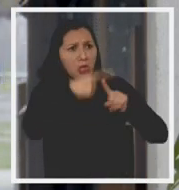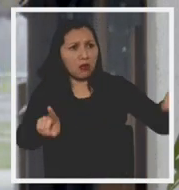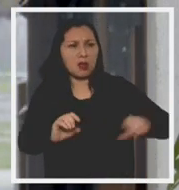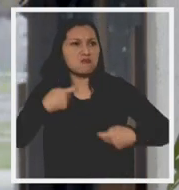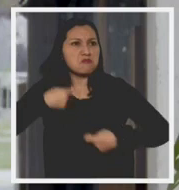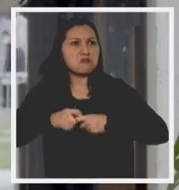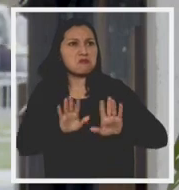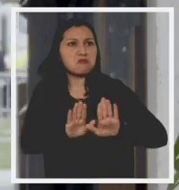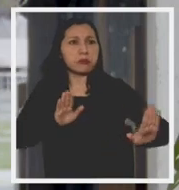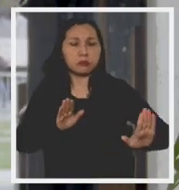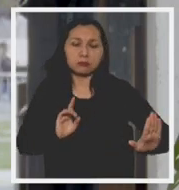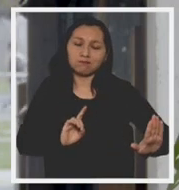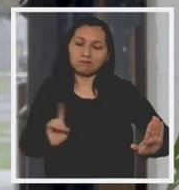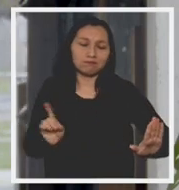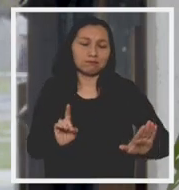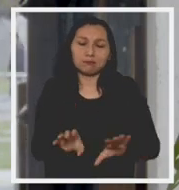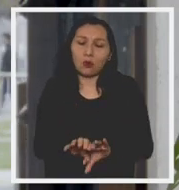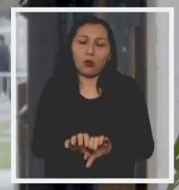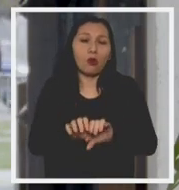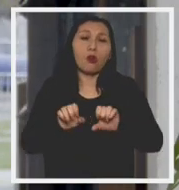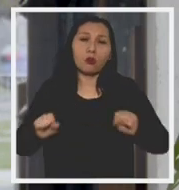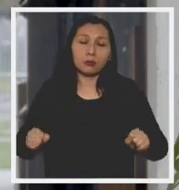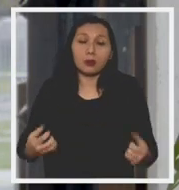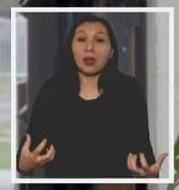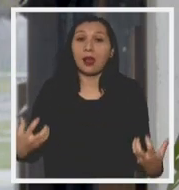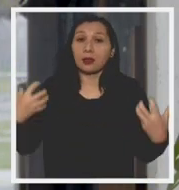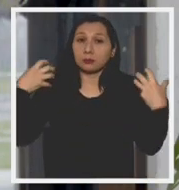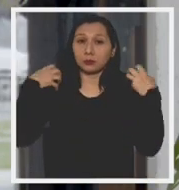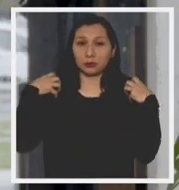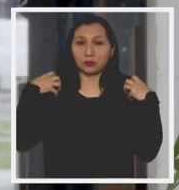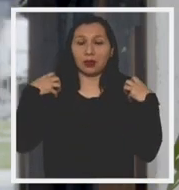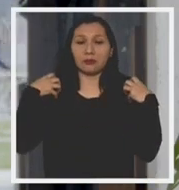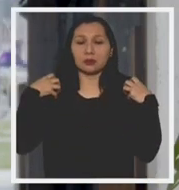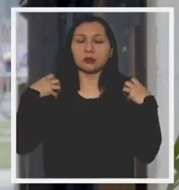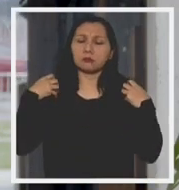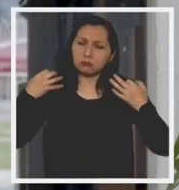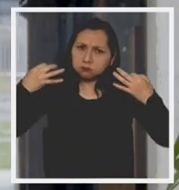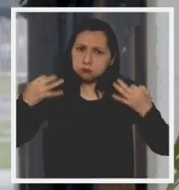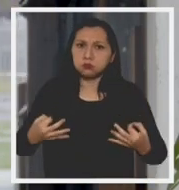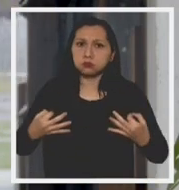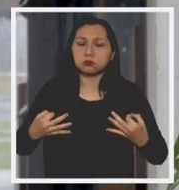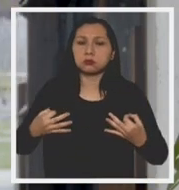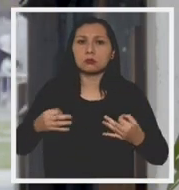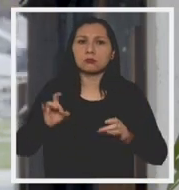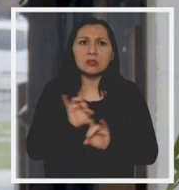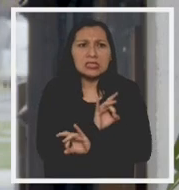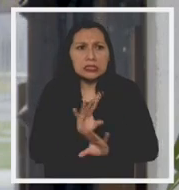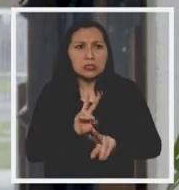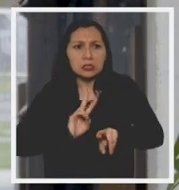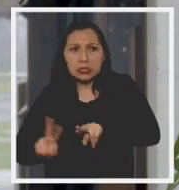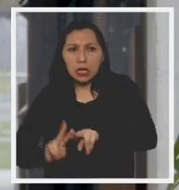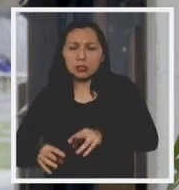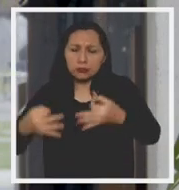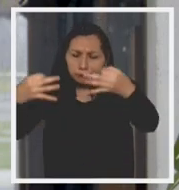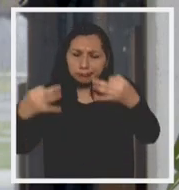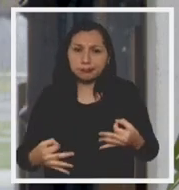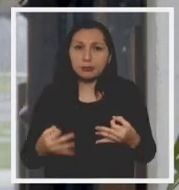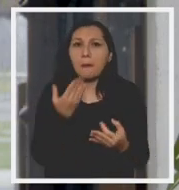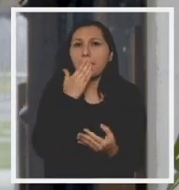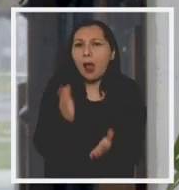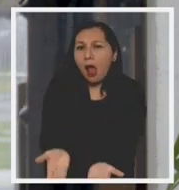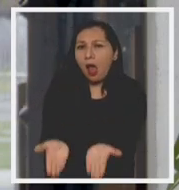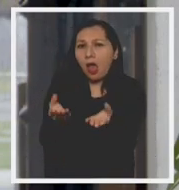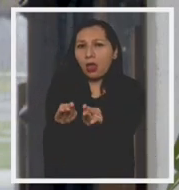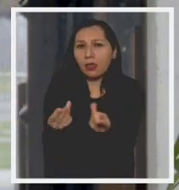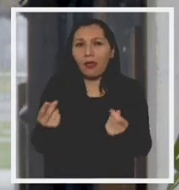distinto. El compromiso y la responsabilidad se juega en concretarlas para mejorarle la calidad